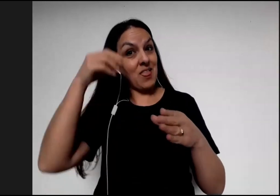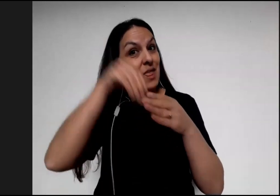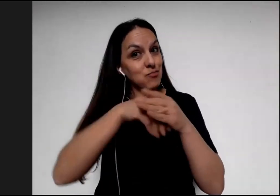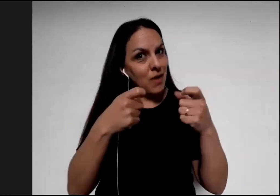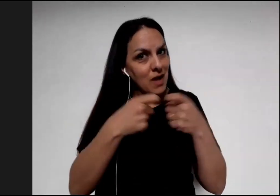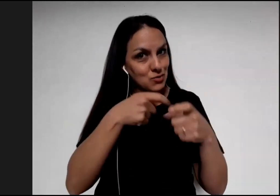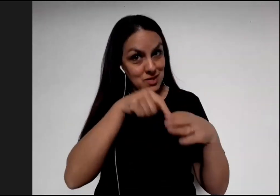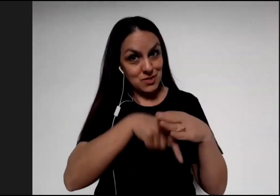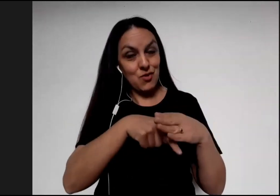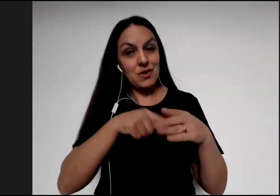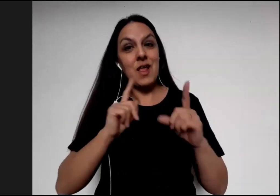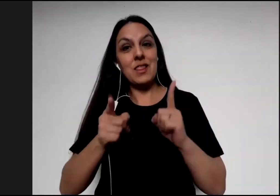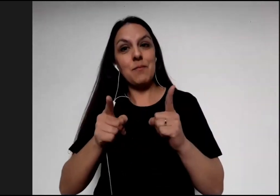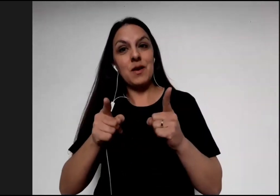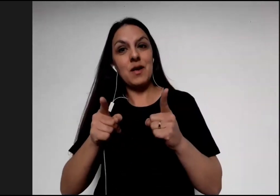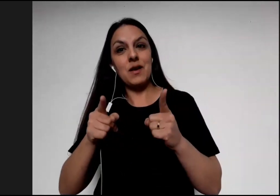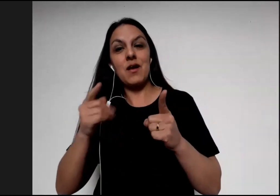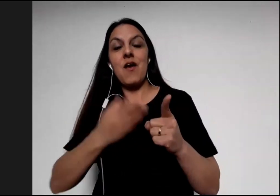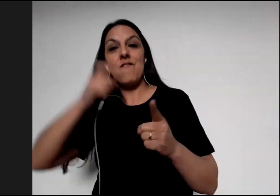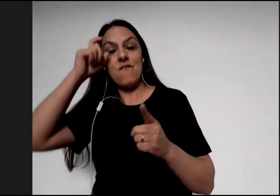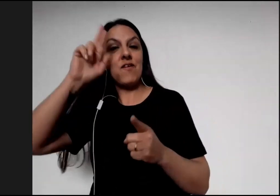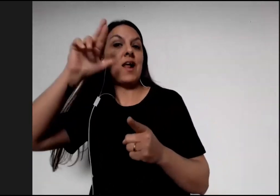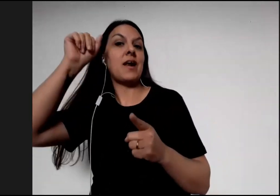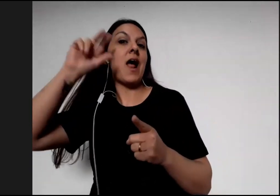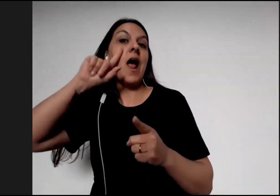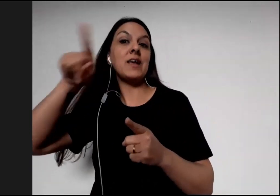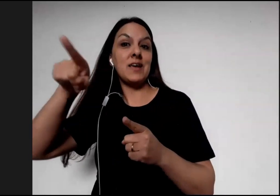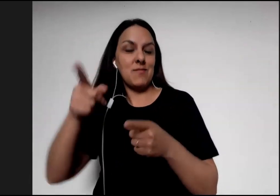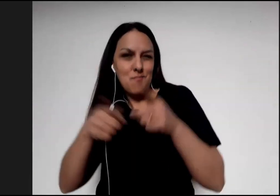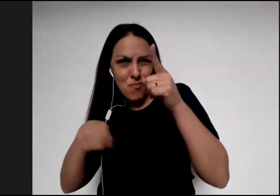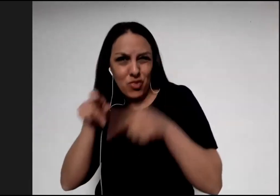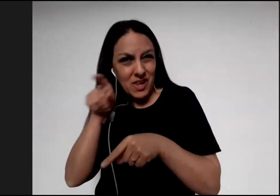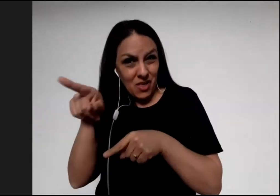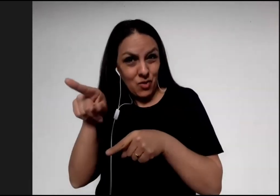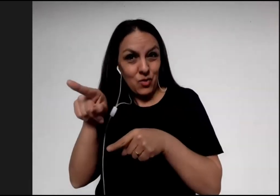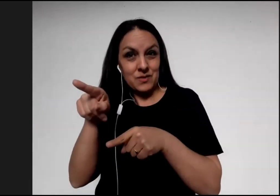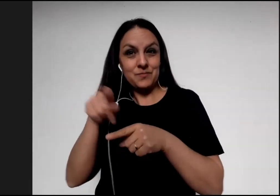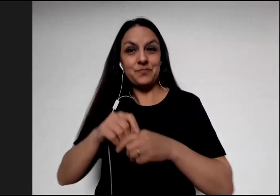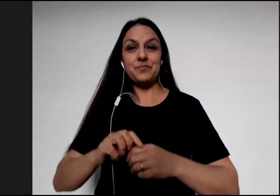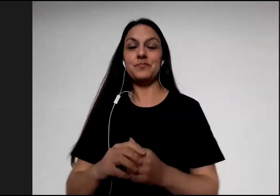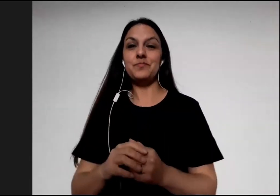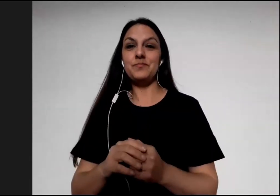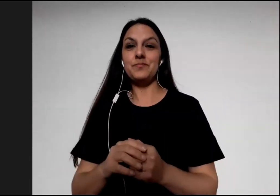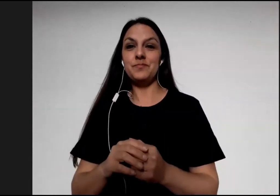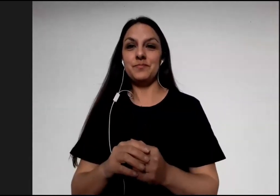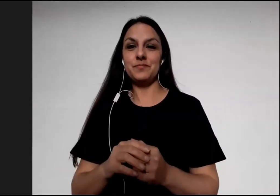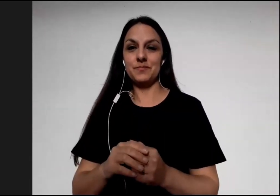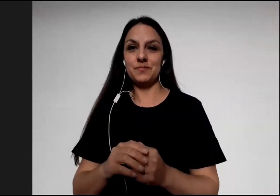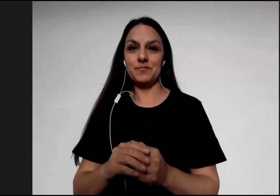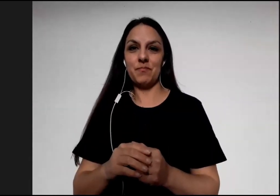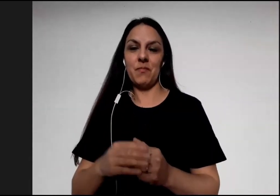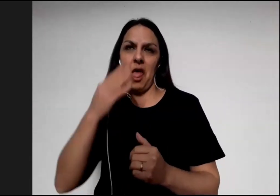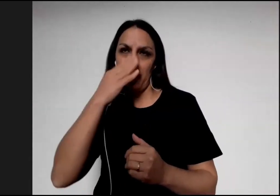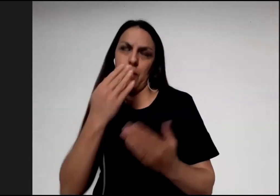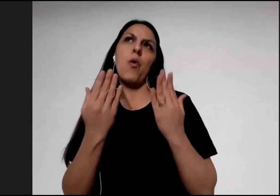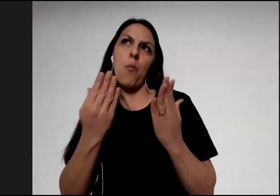la doctora María Rosa de Ferrari, que va a ser la moderadora para después poder hacer preguntas y que